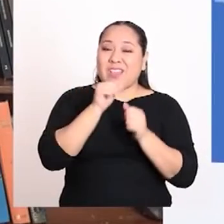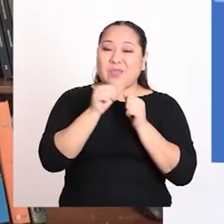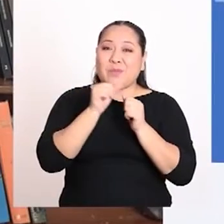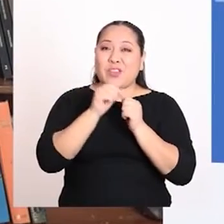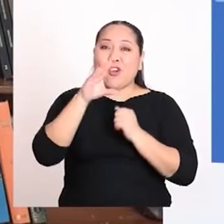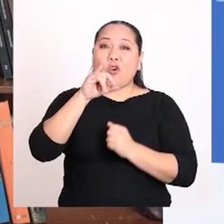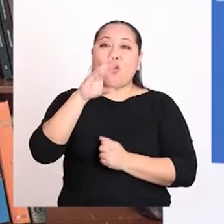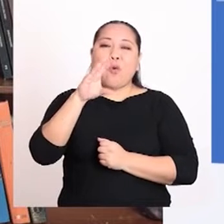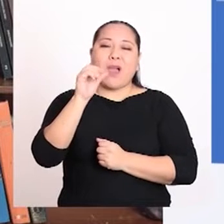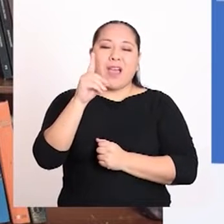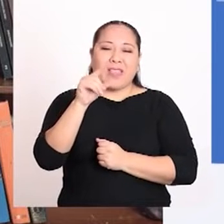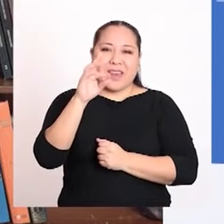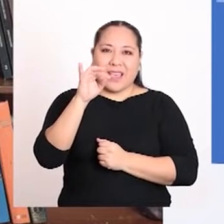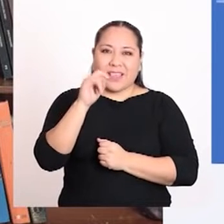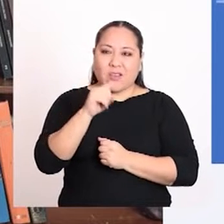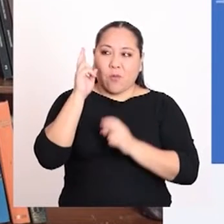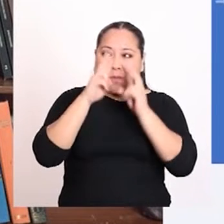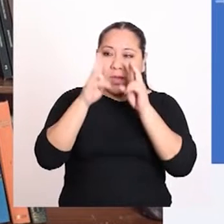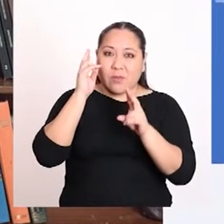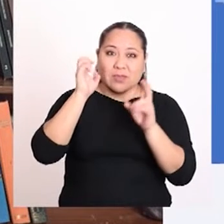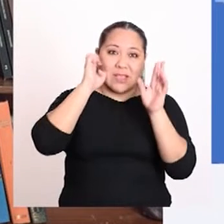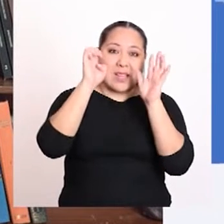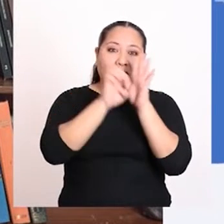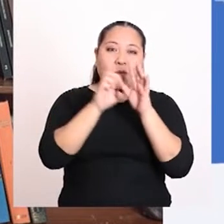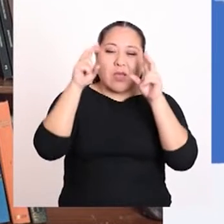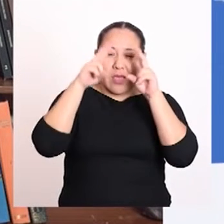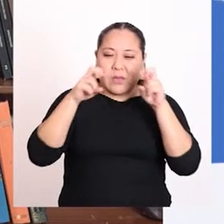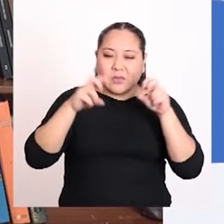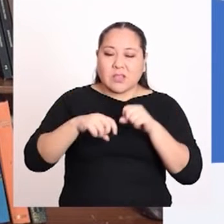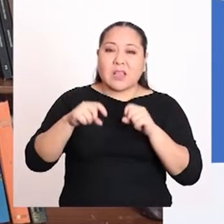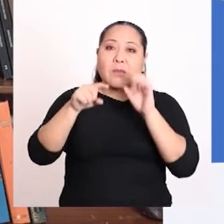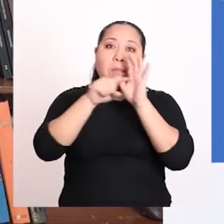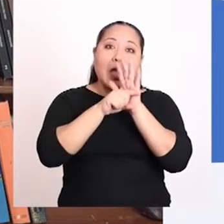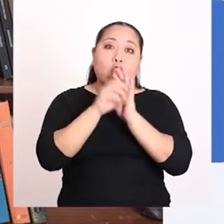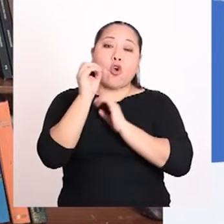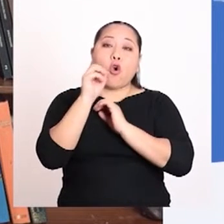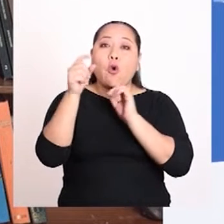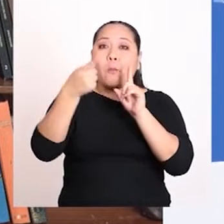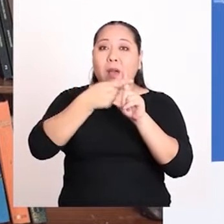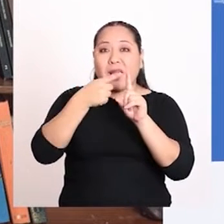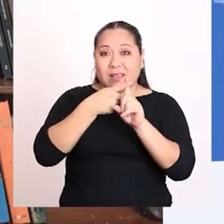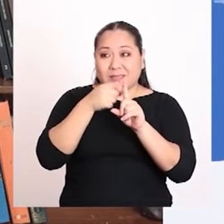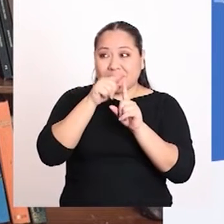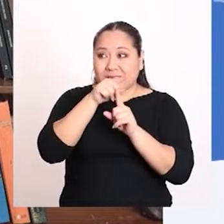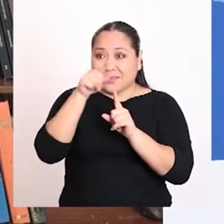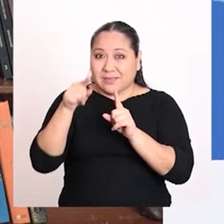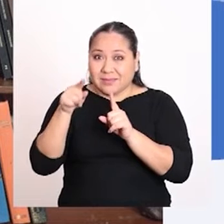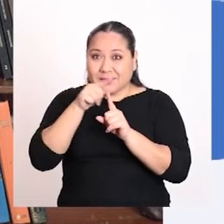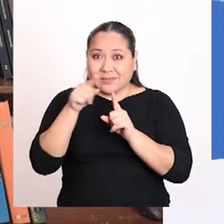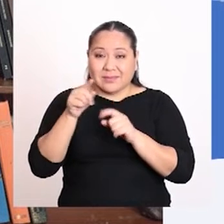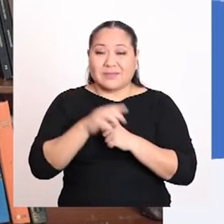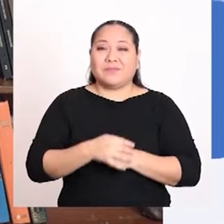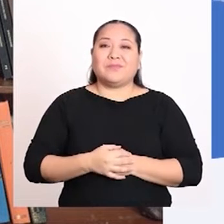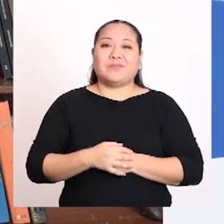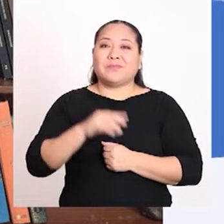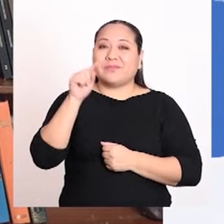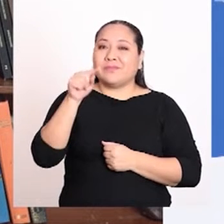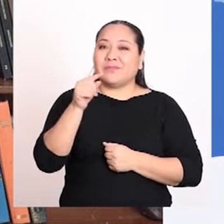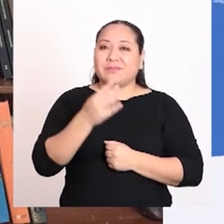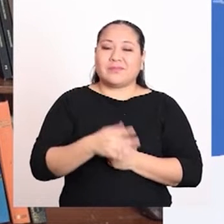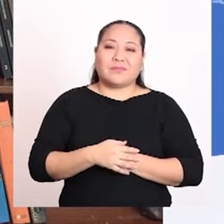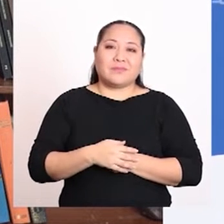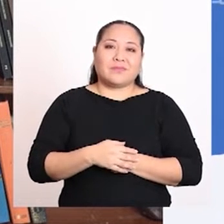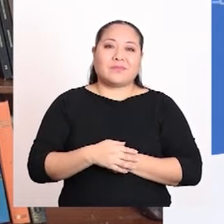Como vemos en nuestros ejemplos, analizamos el signo que acompaña al coeficiente del término cuadrático. En este